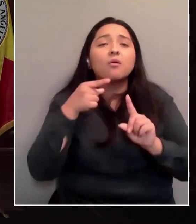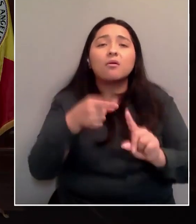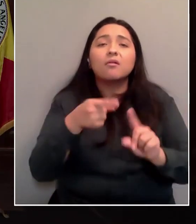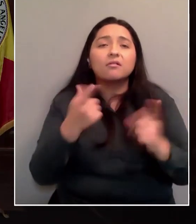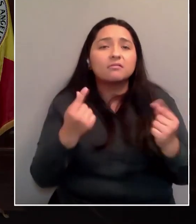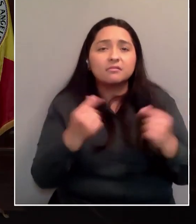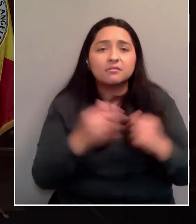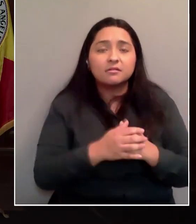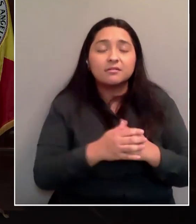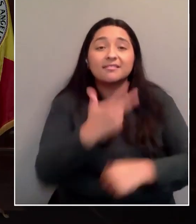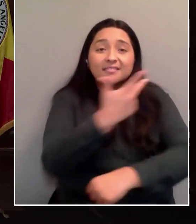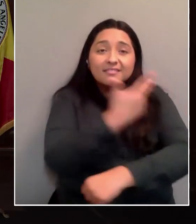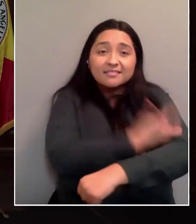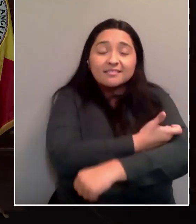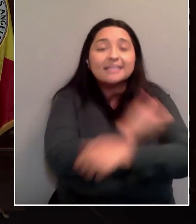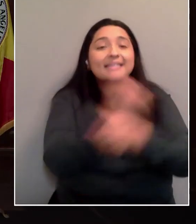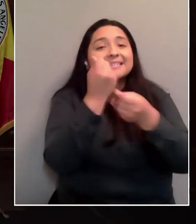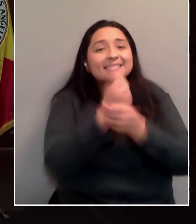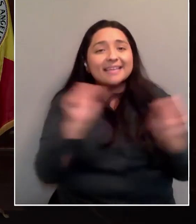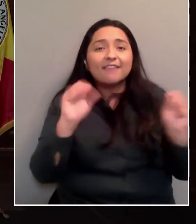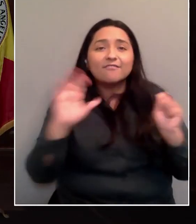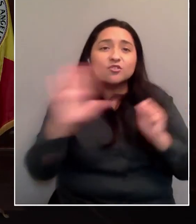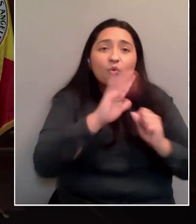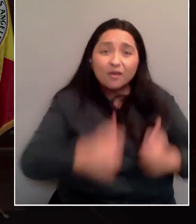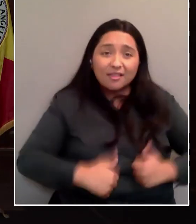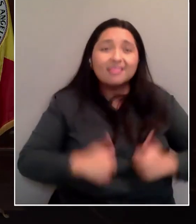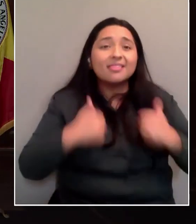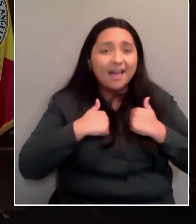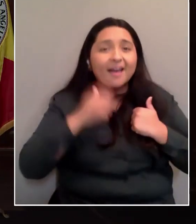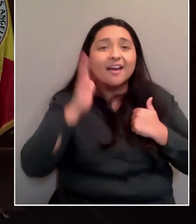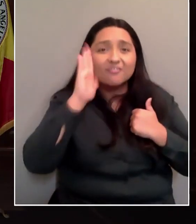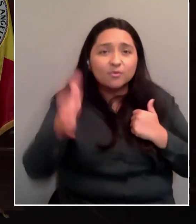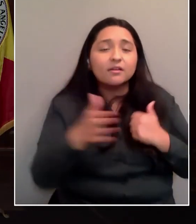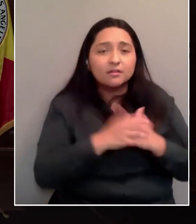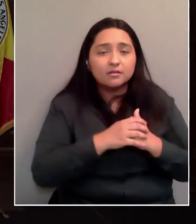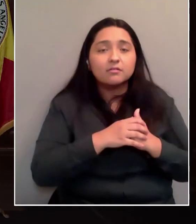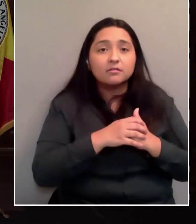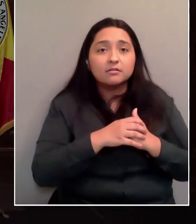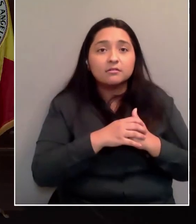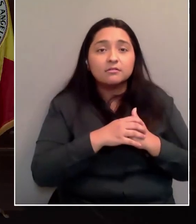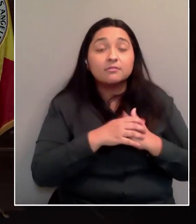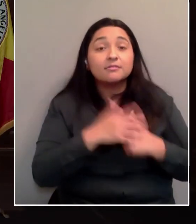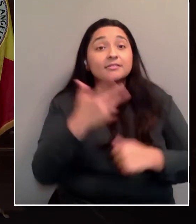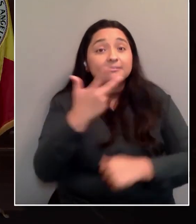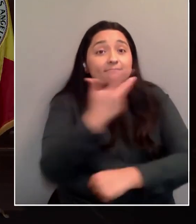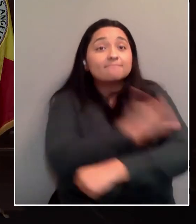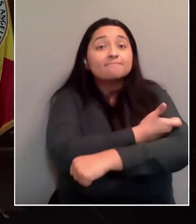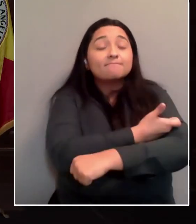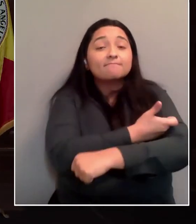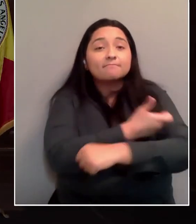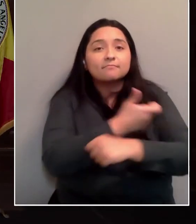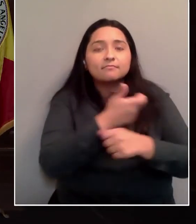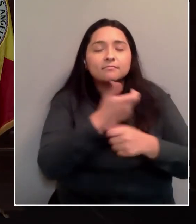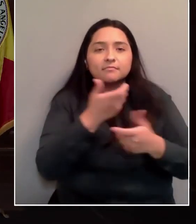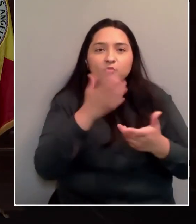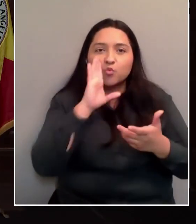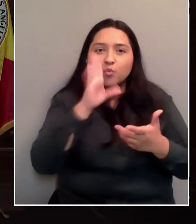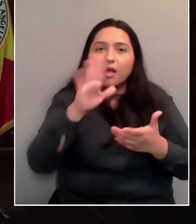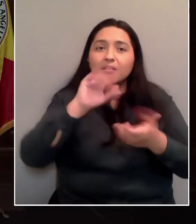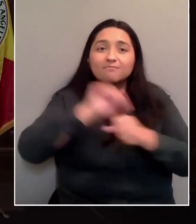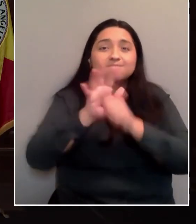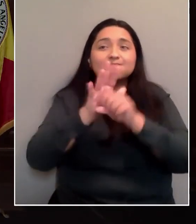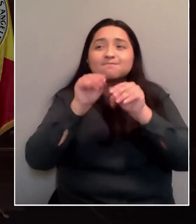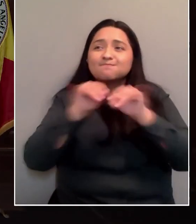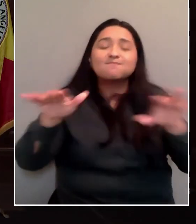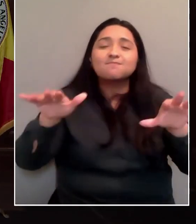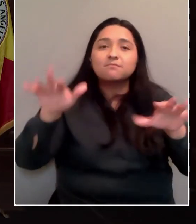salvarán vidas y pondrán un fin a esta pandemia. Eso es lo